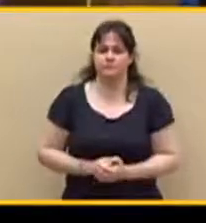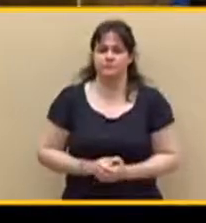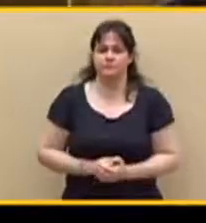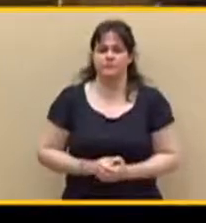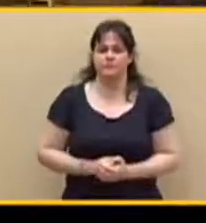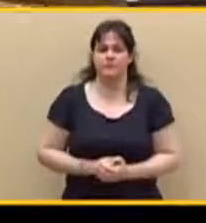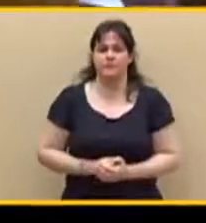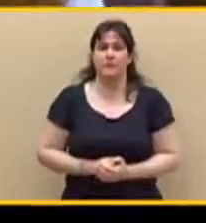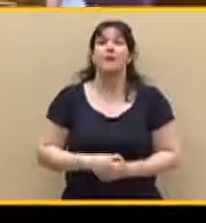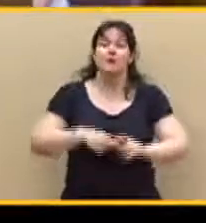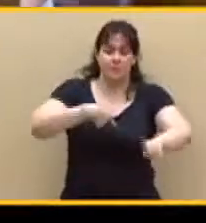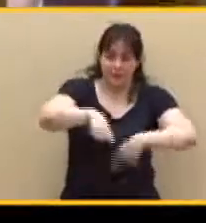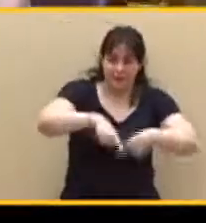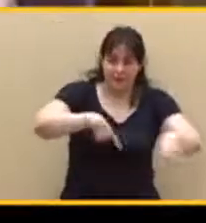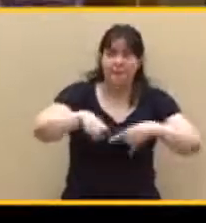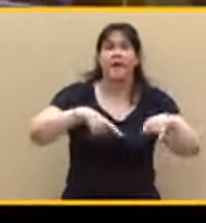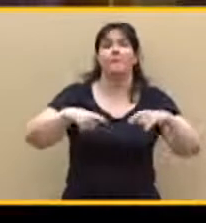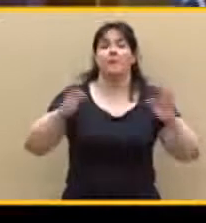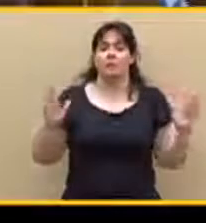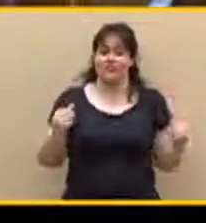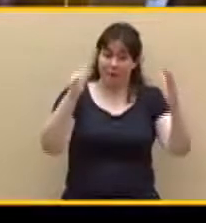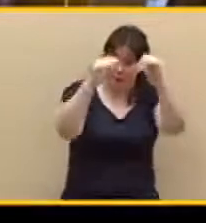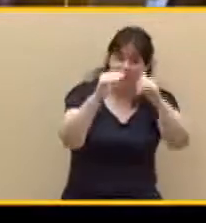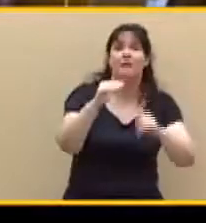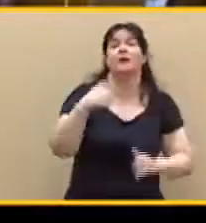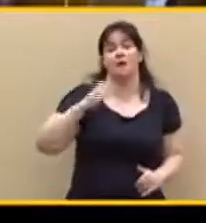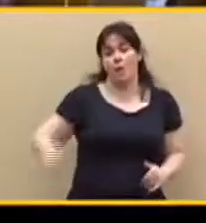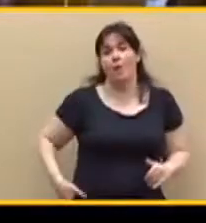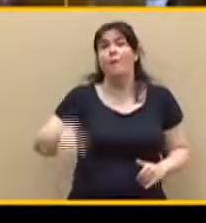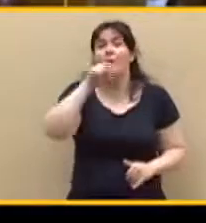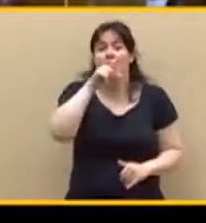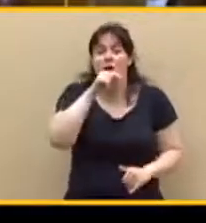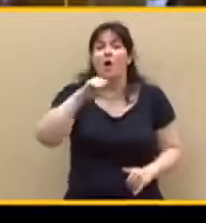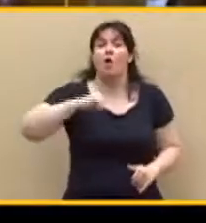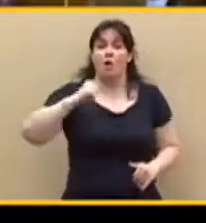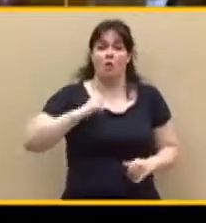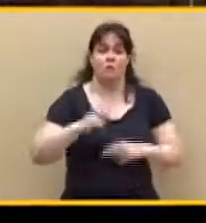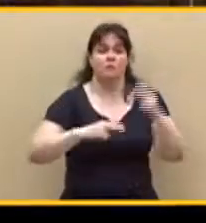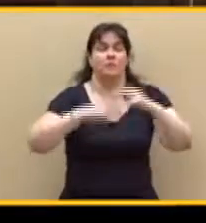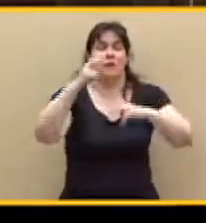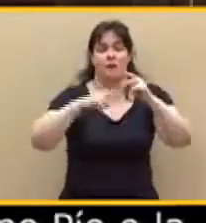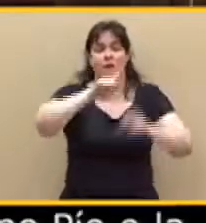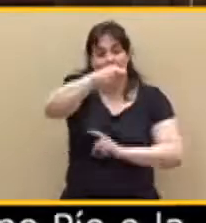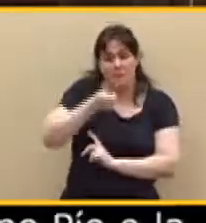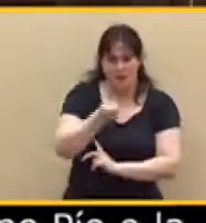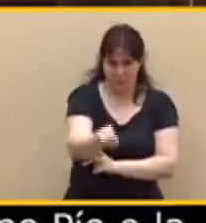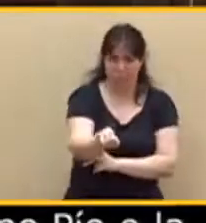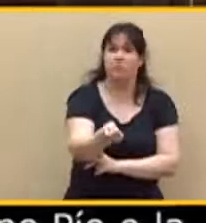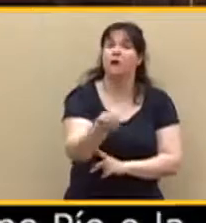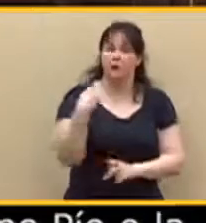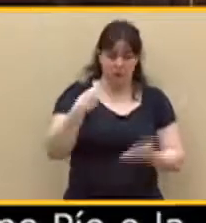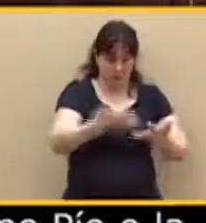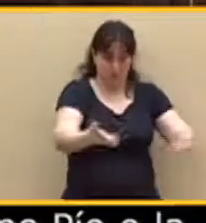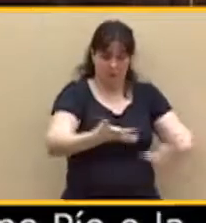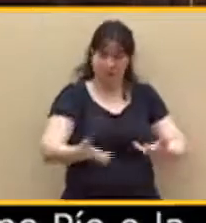Los intercambiadores de Plaza Castilla y Príncipe Pío, o la construcción del hospital de Majadahonda. Aparecen los papeles de Bárcenas, que en su declaración